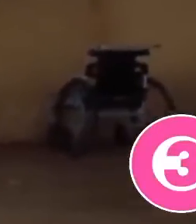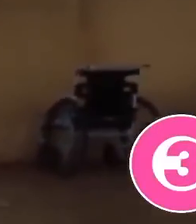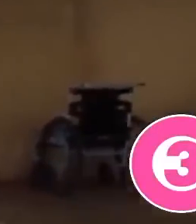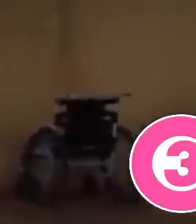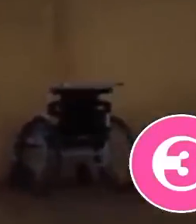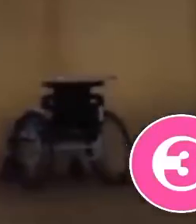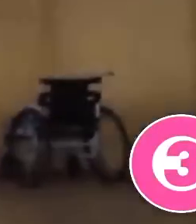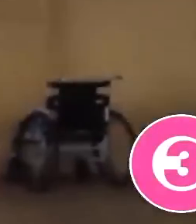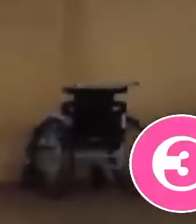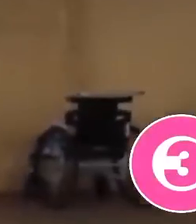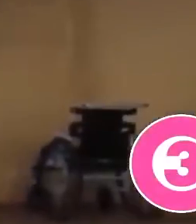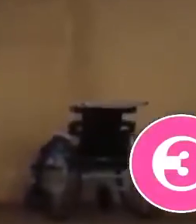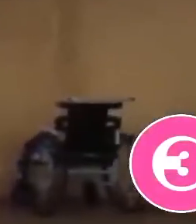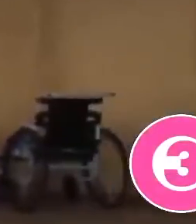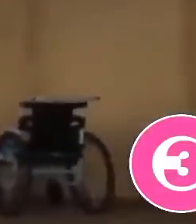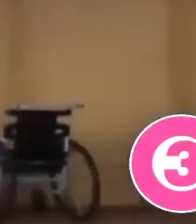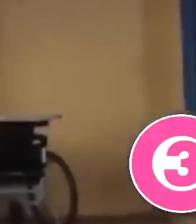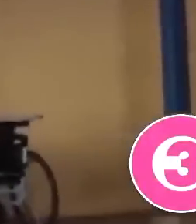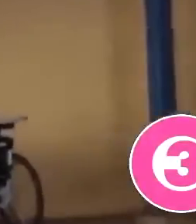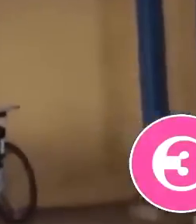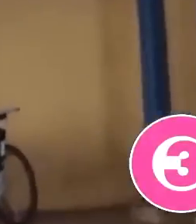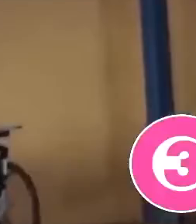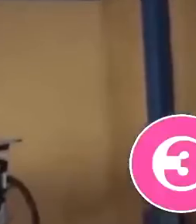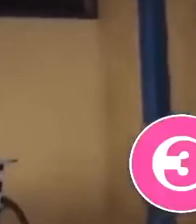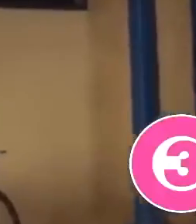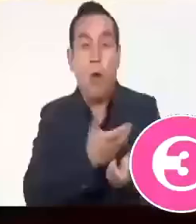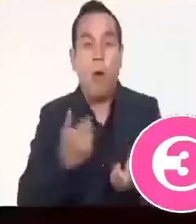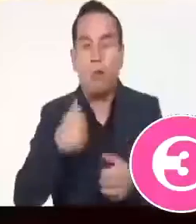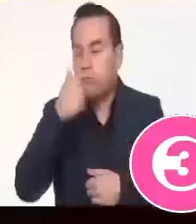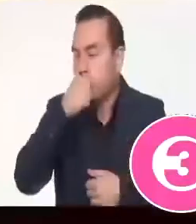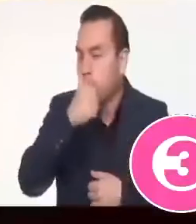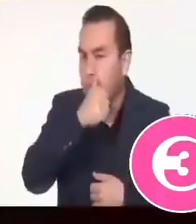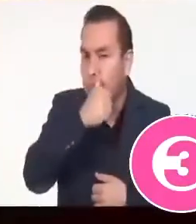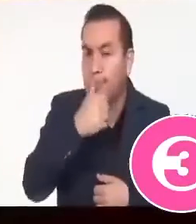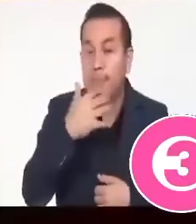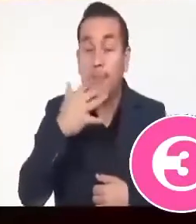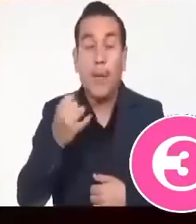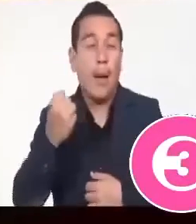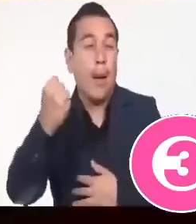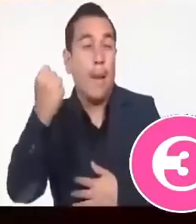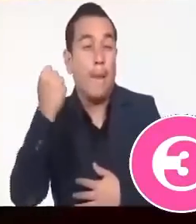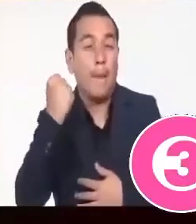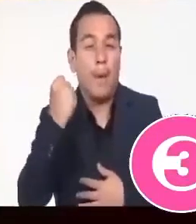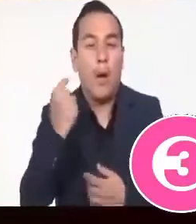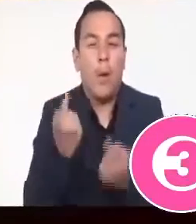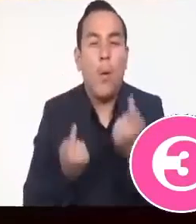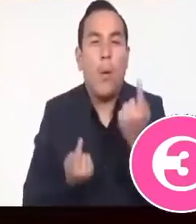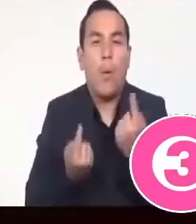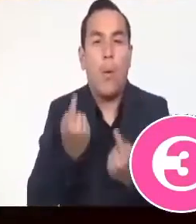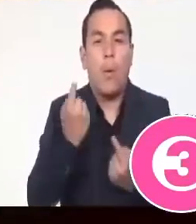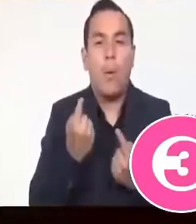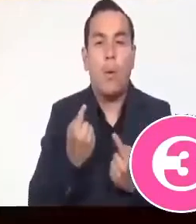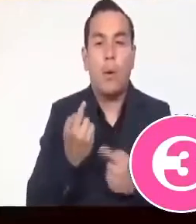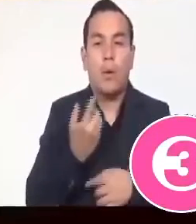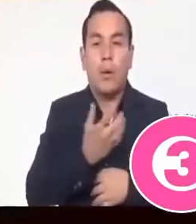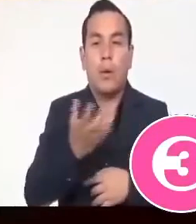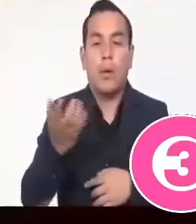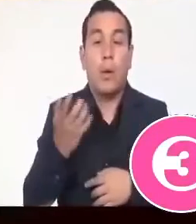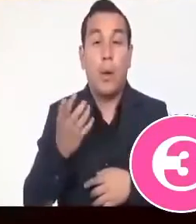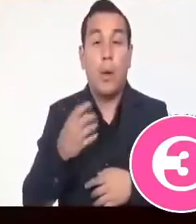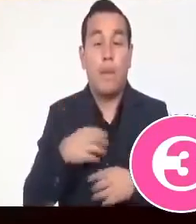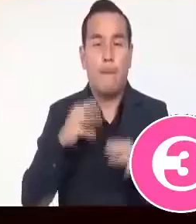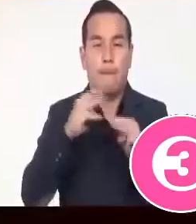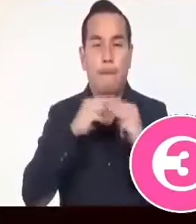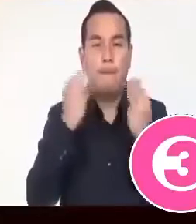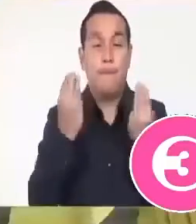y que se están financiando a través de distintos negocios no solo es importante agarrar a los pandilleros